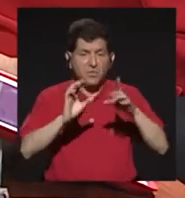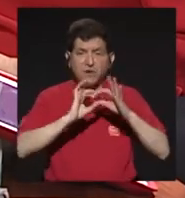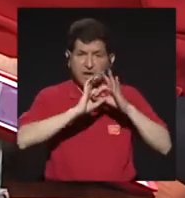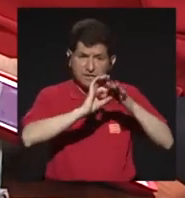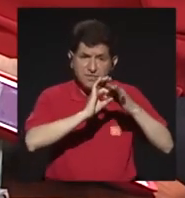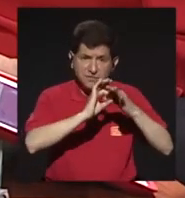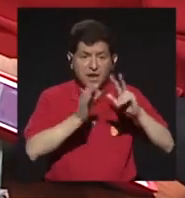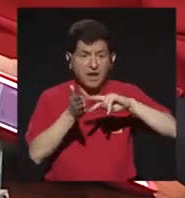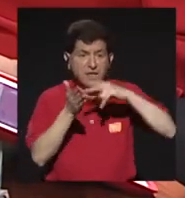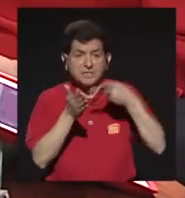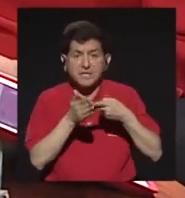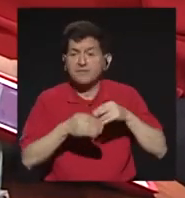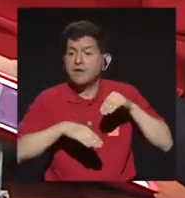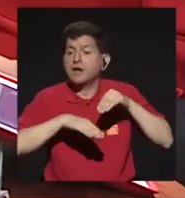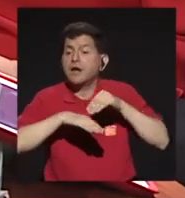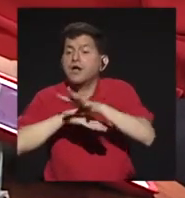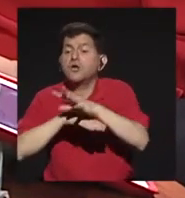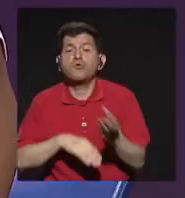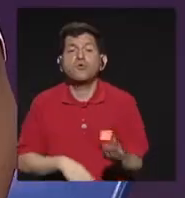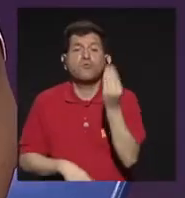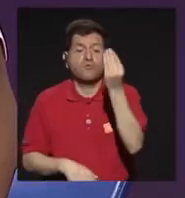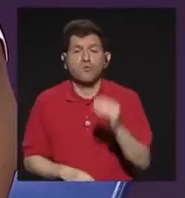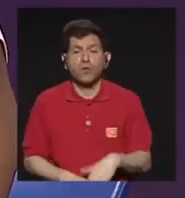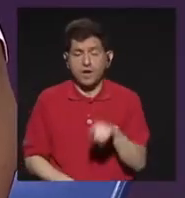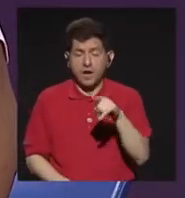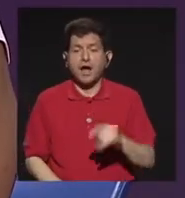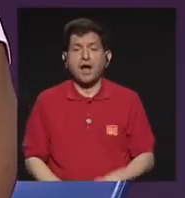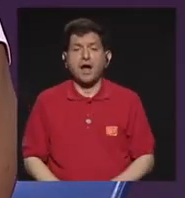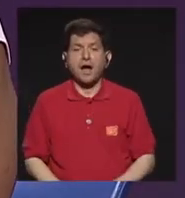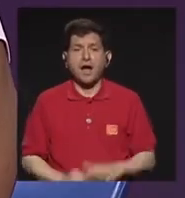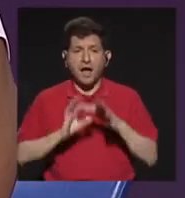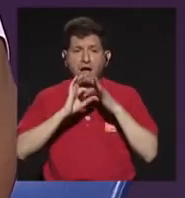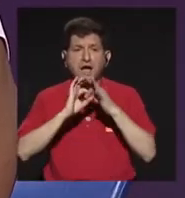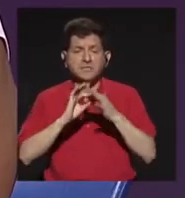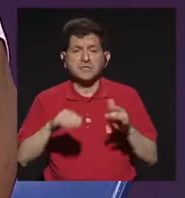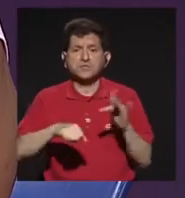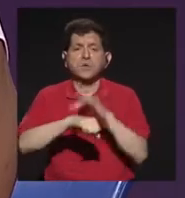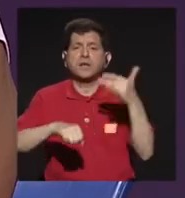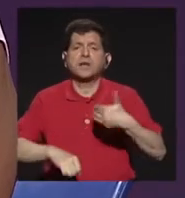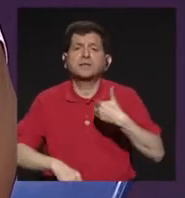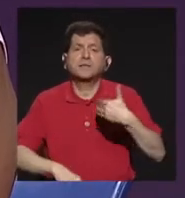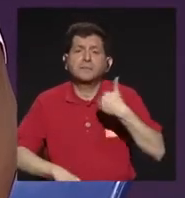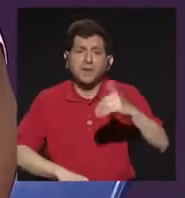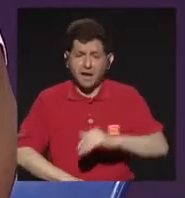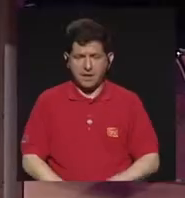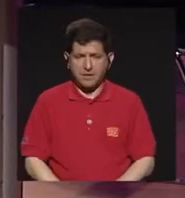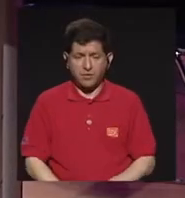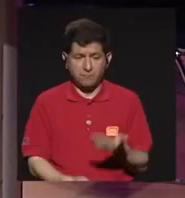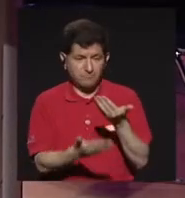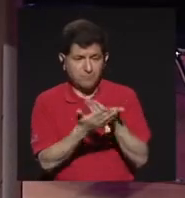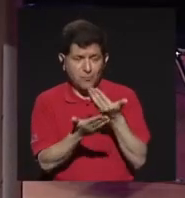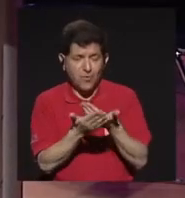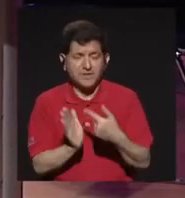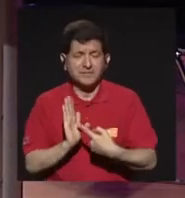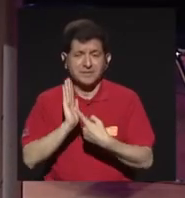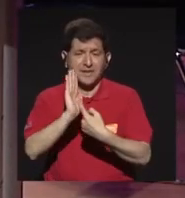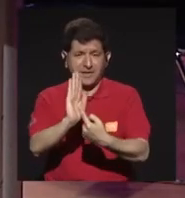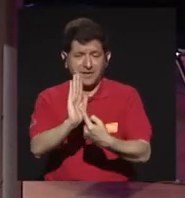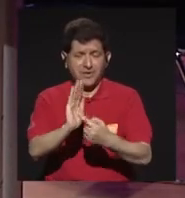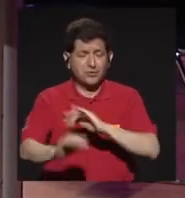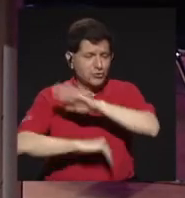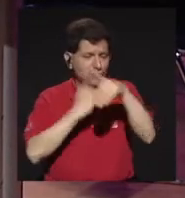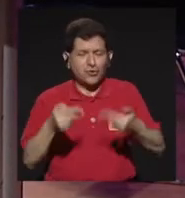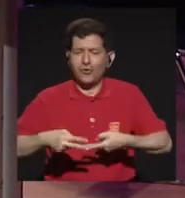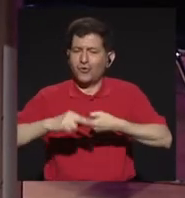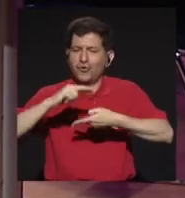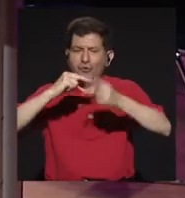sexualidad es inducir a las y los jóvenes a sexualidad temprana. Sí. Y la evidencia dice todo lo contrario, ¿no? Sí. La